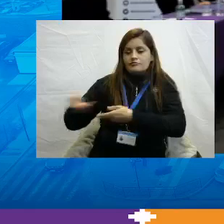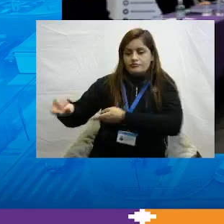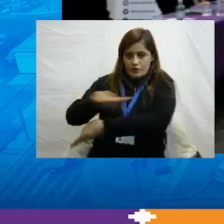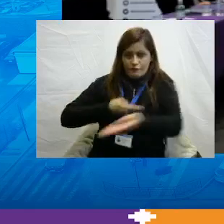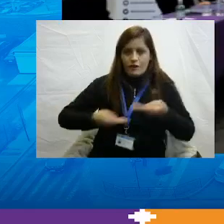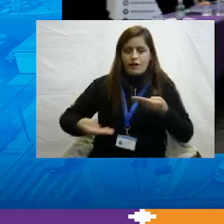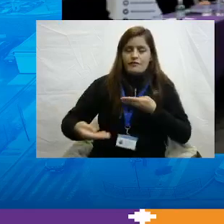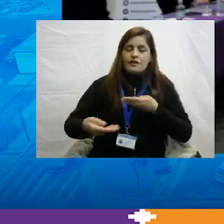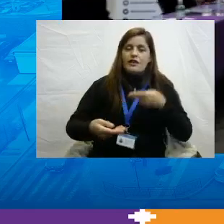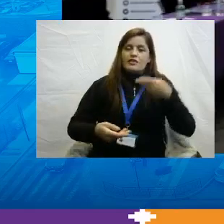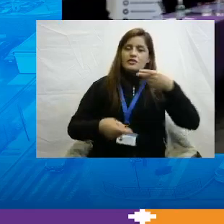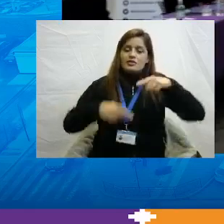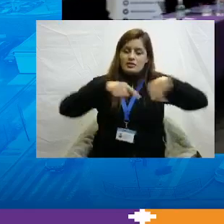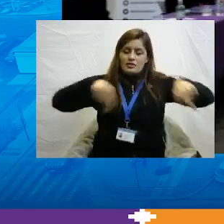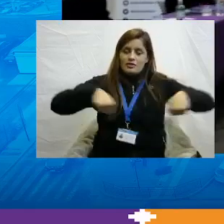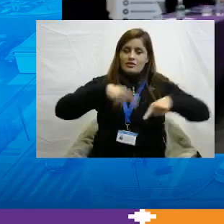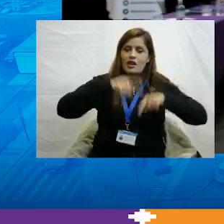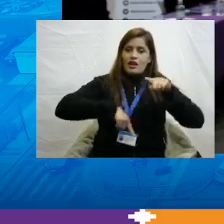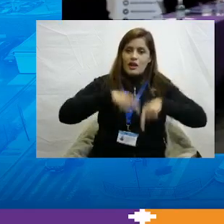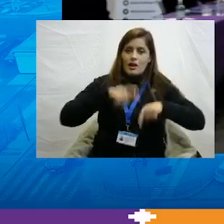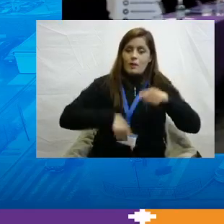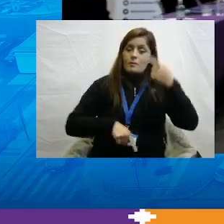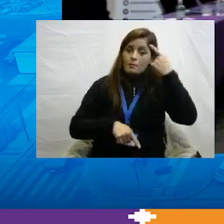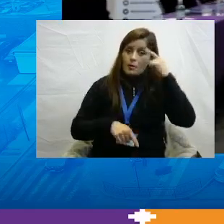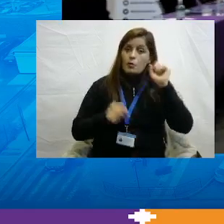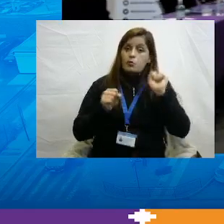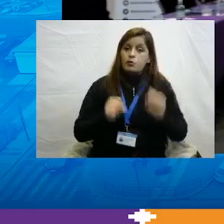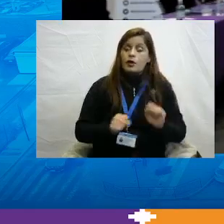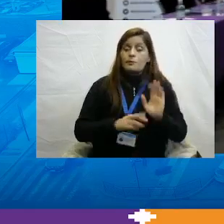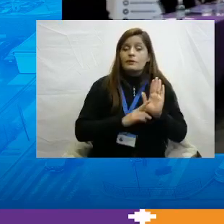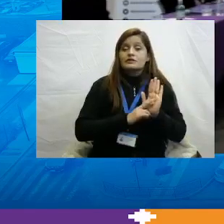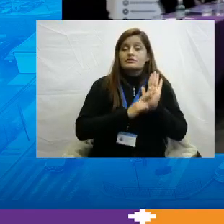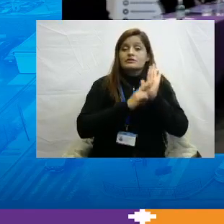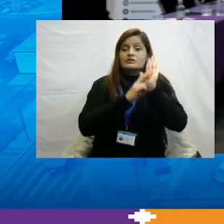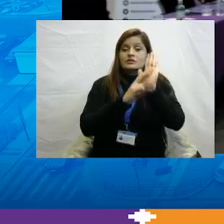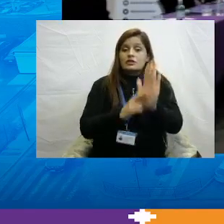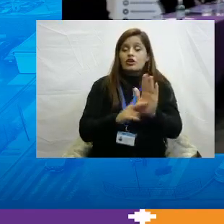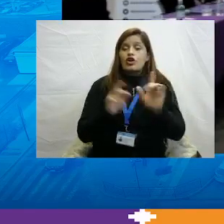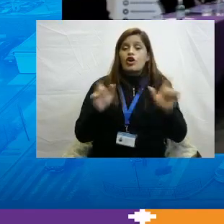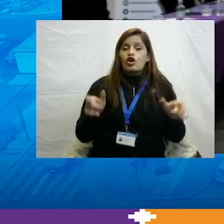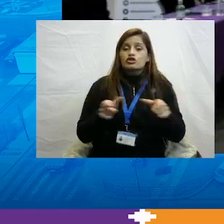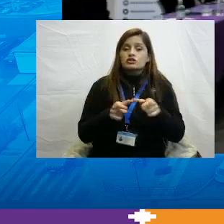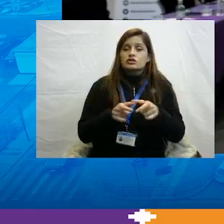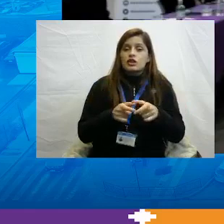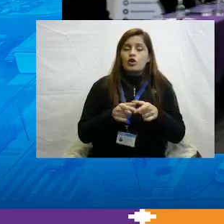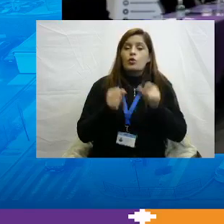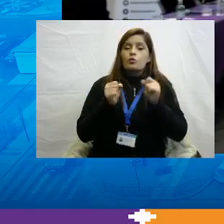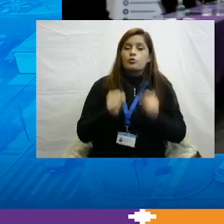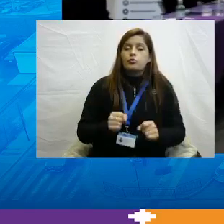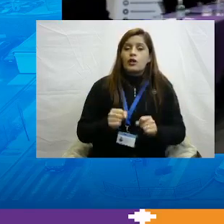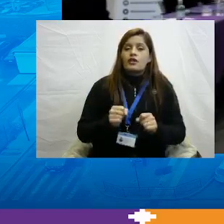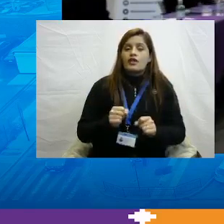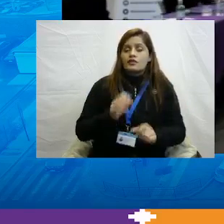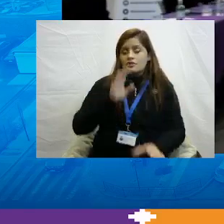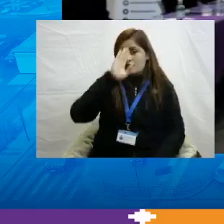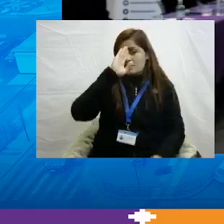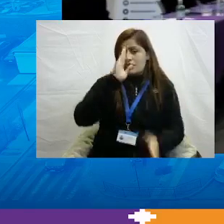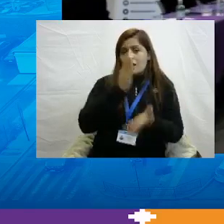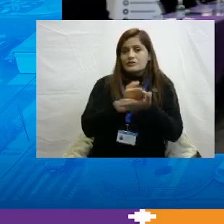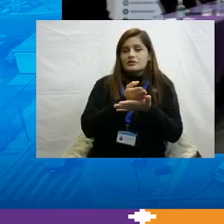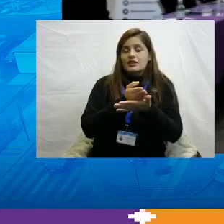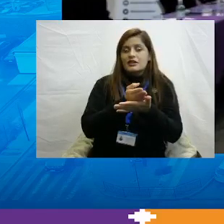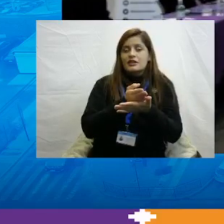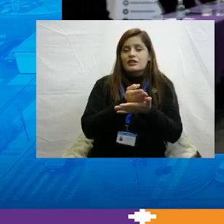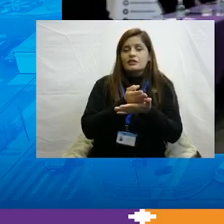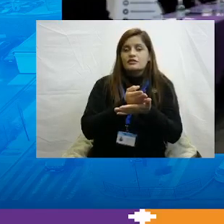señaladas anteriormente expuestas y a fin de poder presentarlo al Honorable Consejo que puedan tomar una determinación en relación